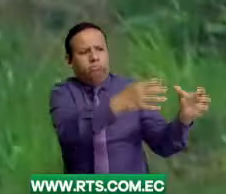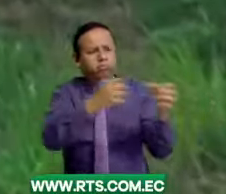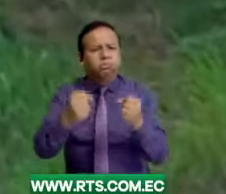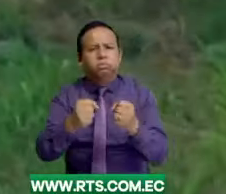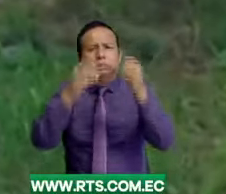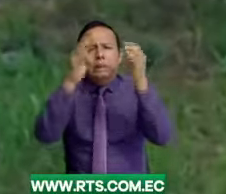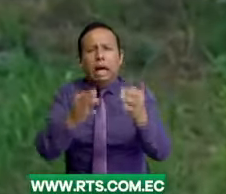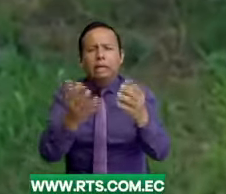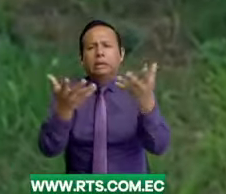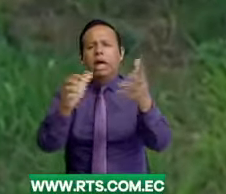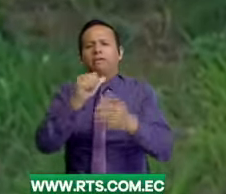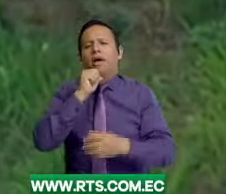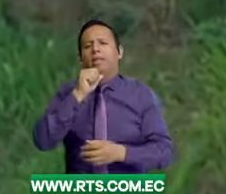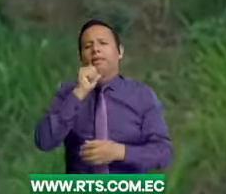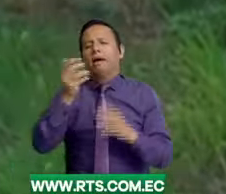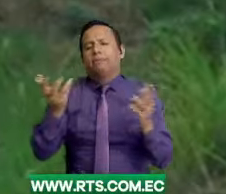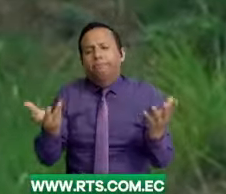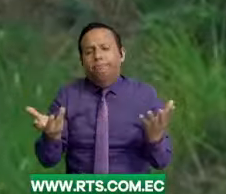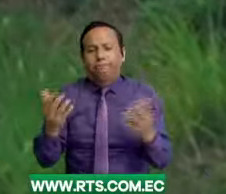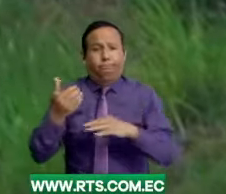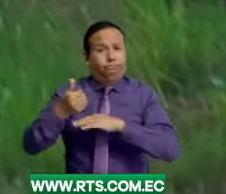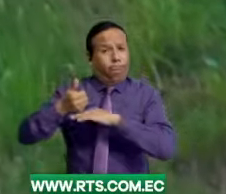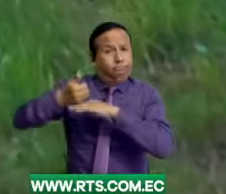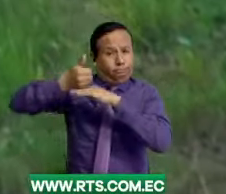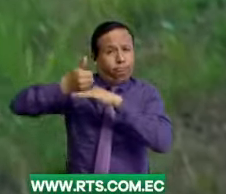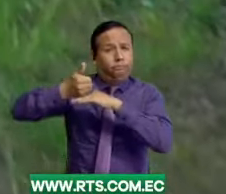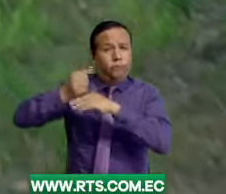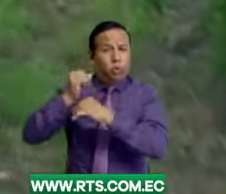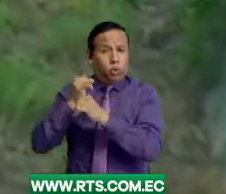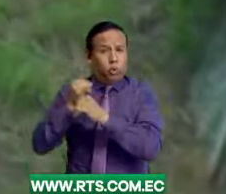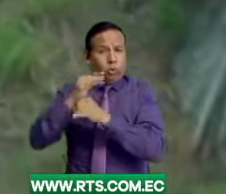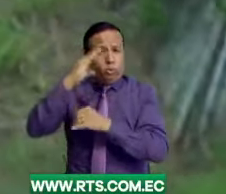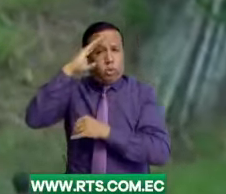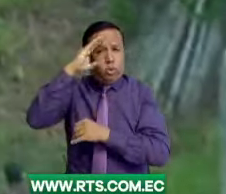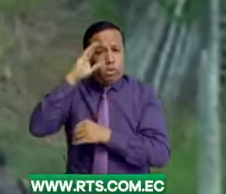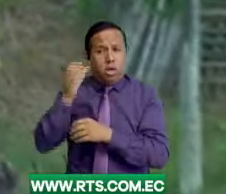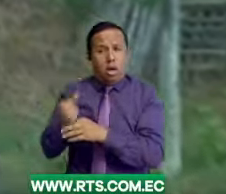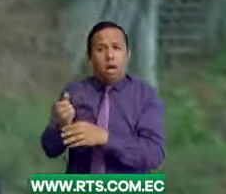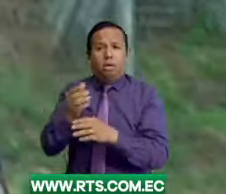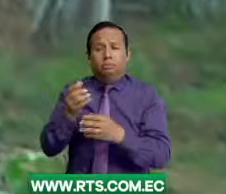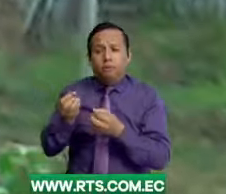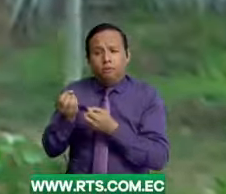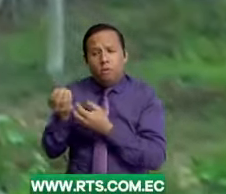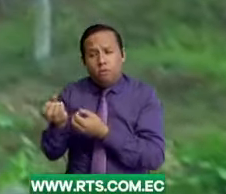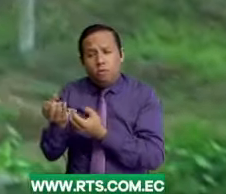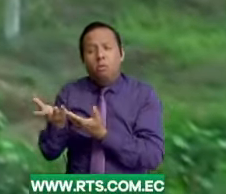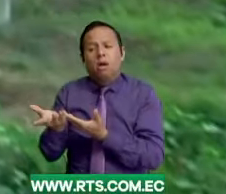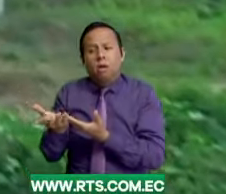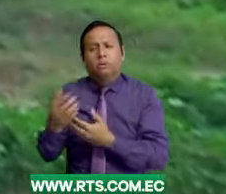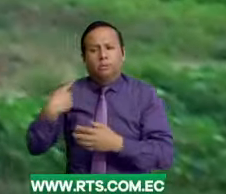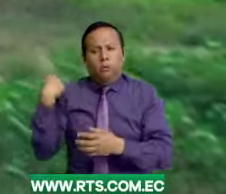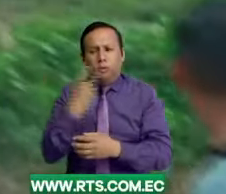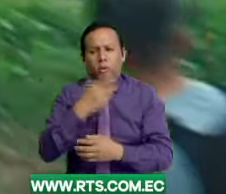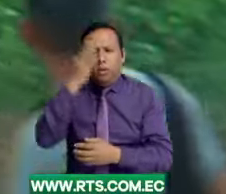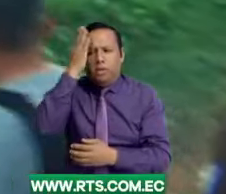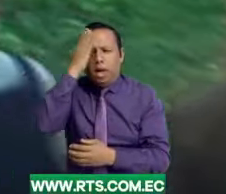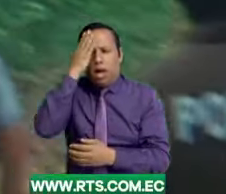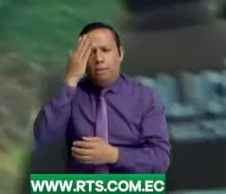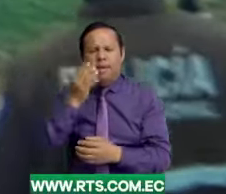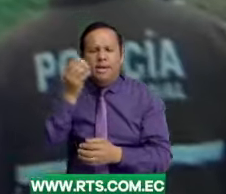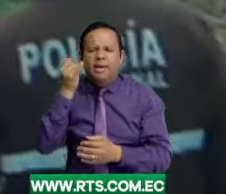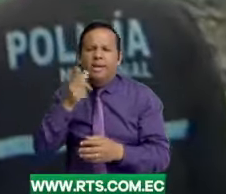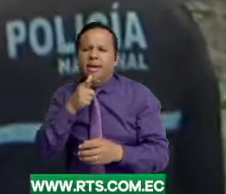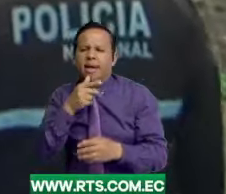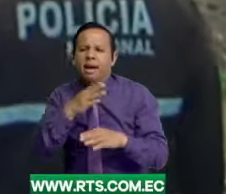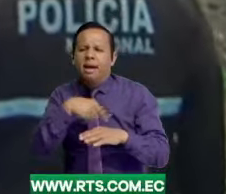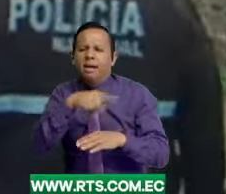hecho. Sin embargo, las autoridades de la institución, fuera de micrófono, indicaron que tienen como hipótesis que el ataque se